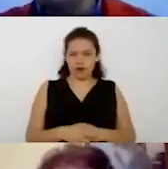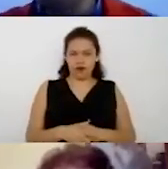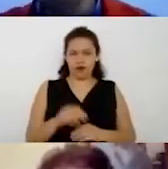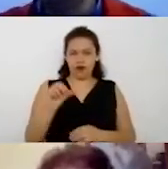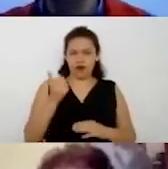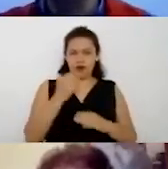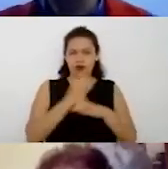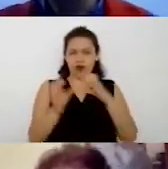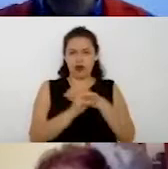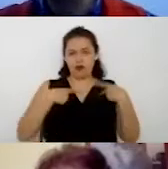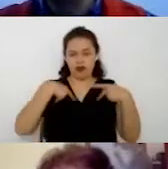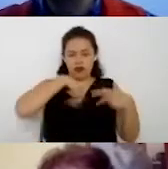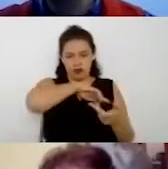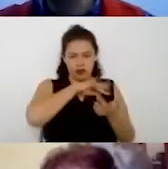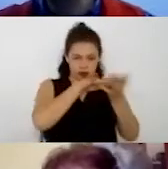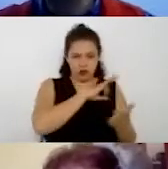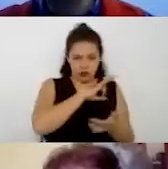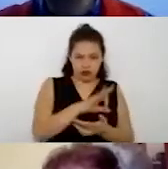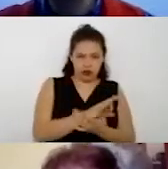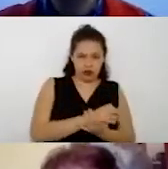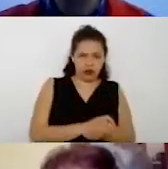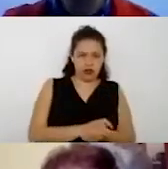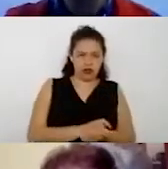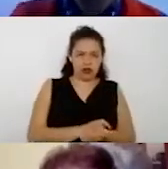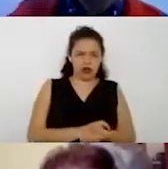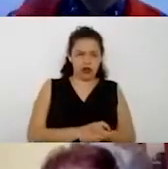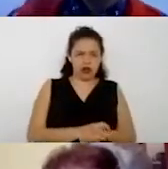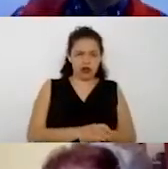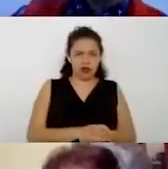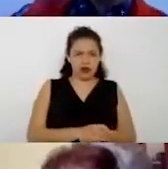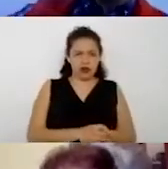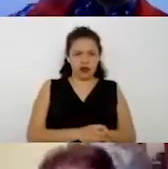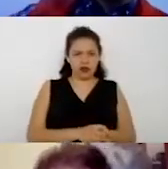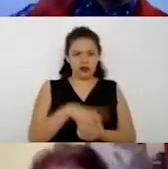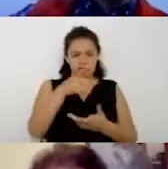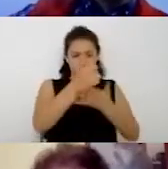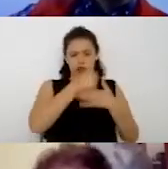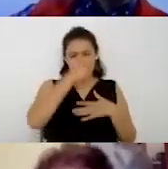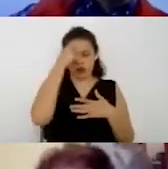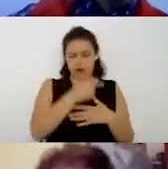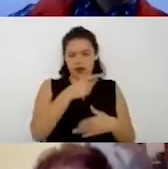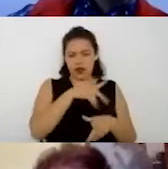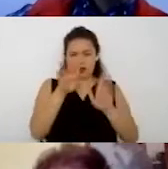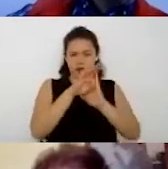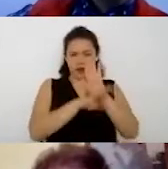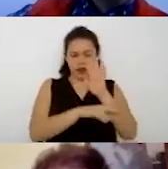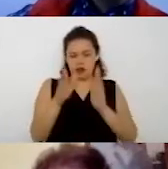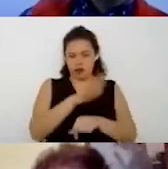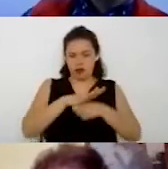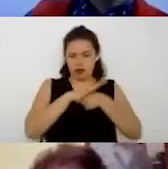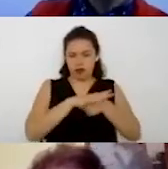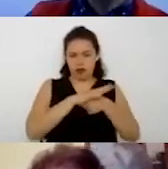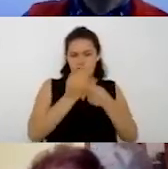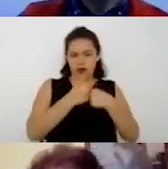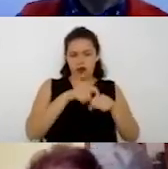ayudar a la persona es soltar las ropas. ¿Esto con el propósito de qué? De aminorar toda presión que pueda existir sobre